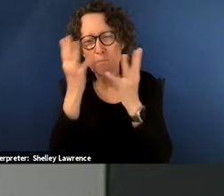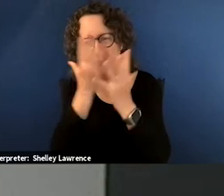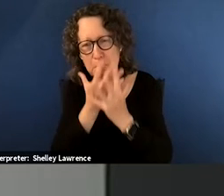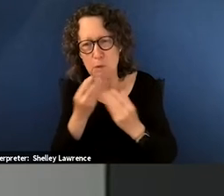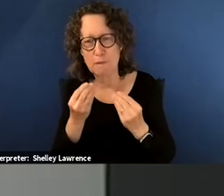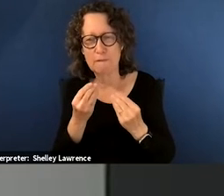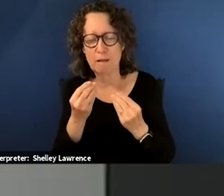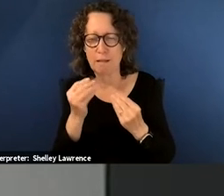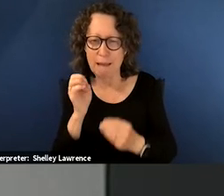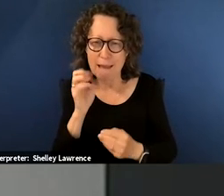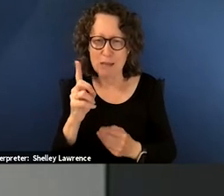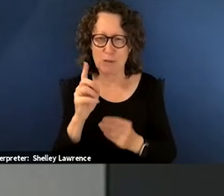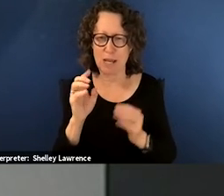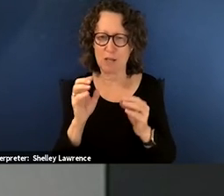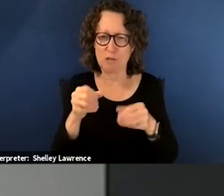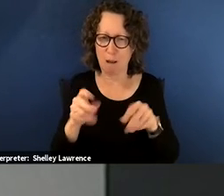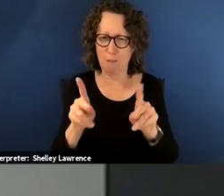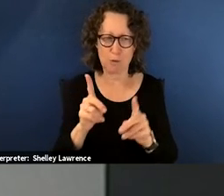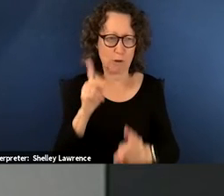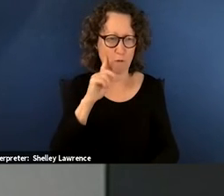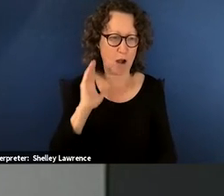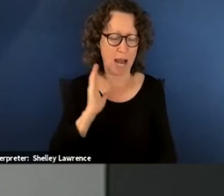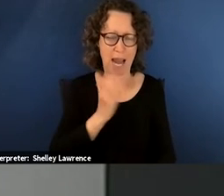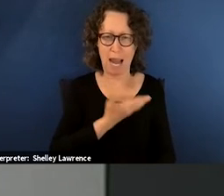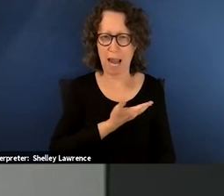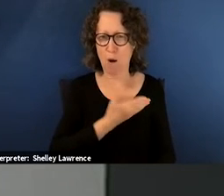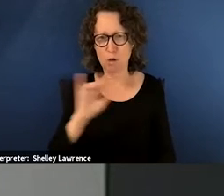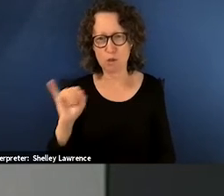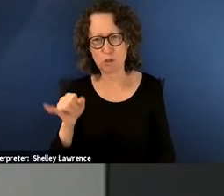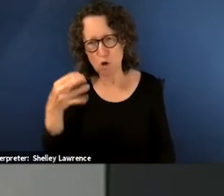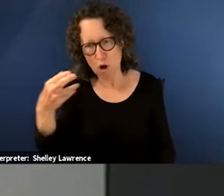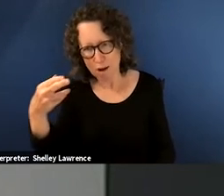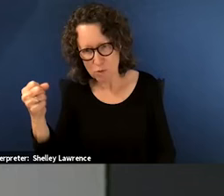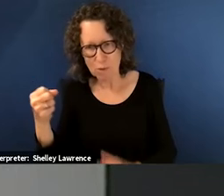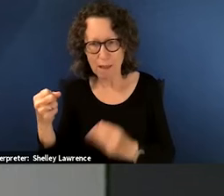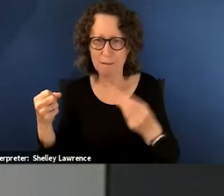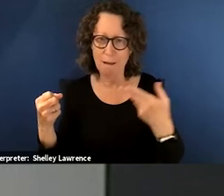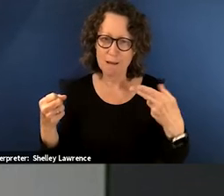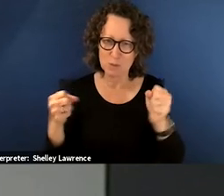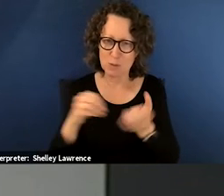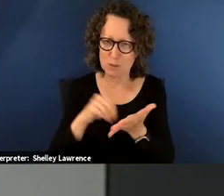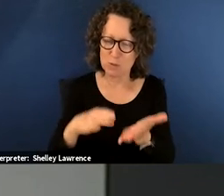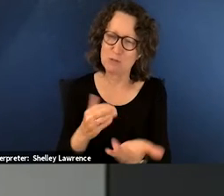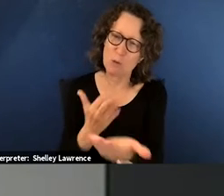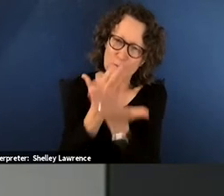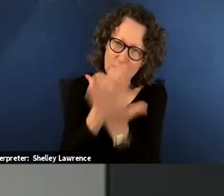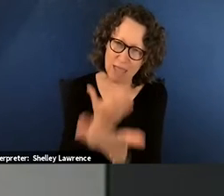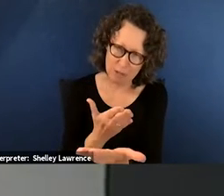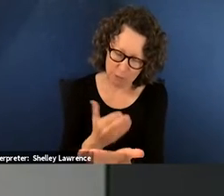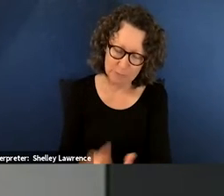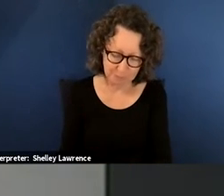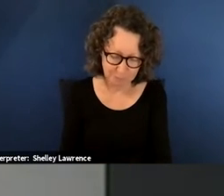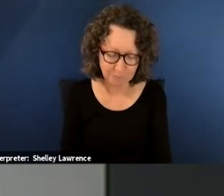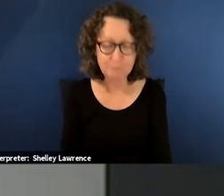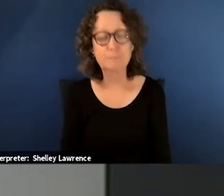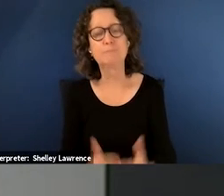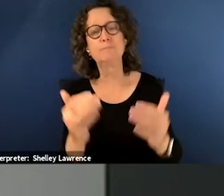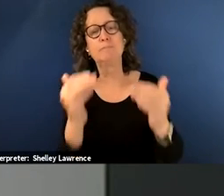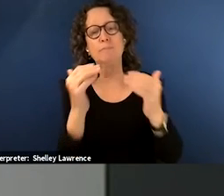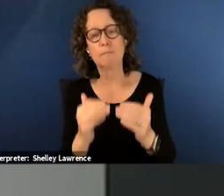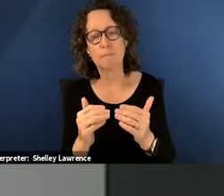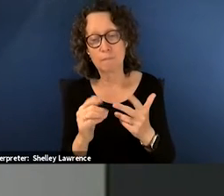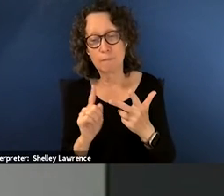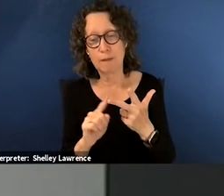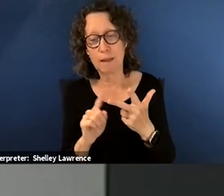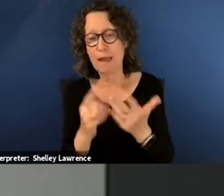a ser una oportunidad educativa tan importante para los estudiantes de secundaria y preparatoria. Así que gracias por esto. Y